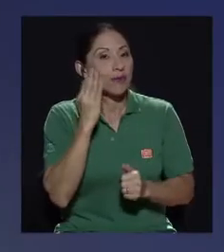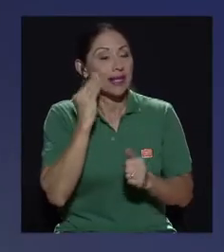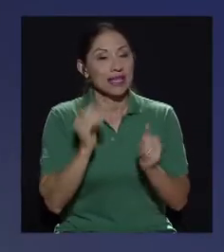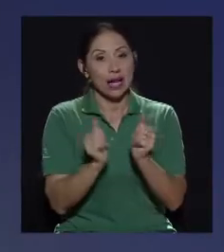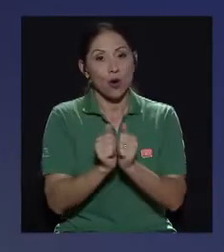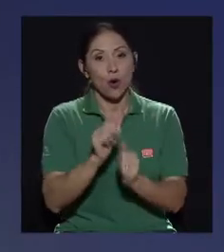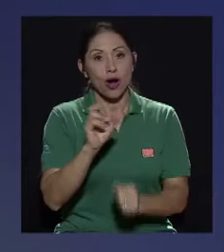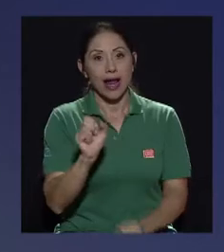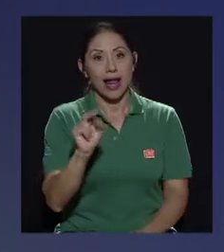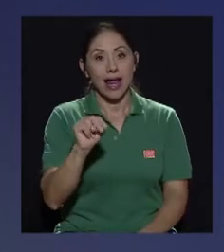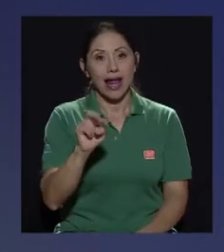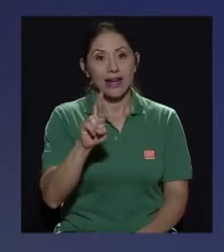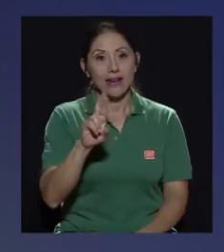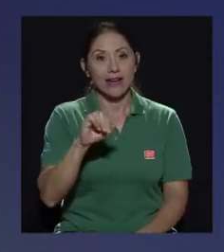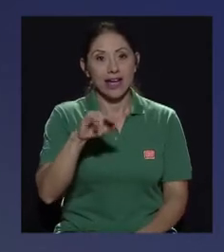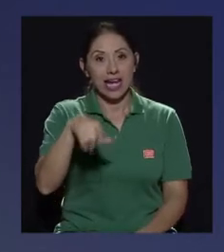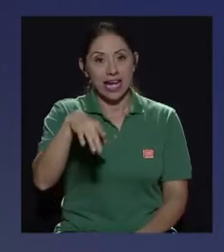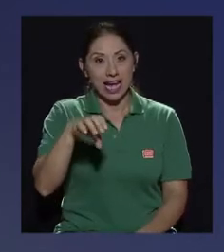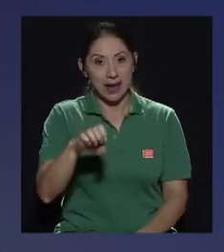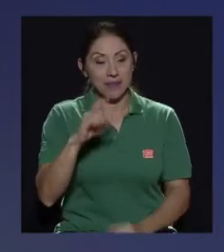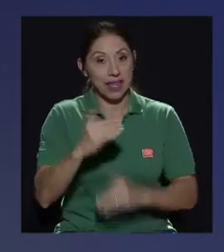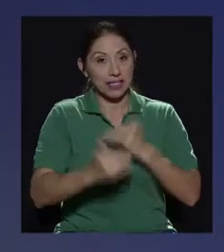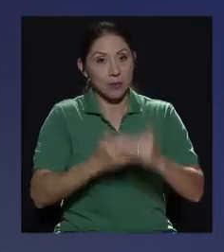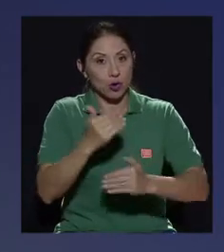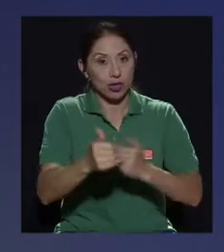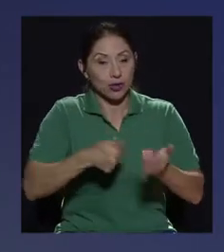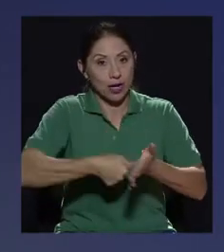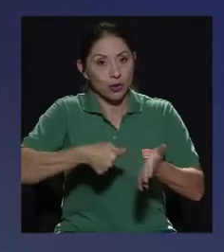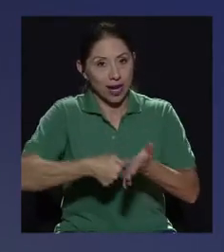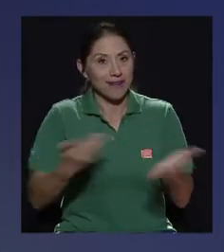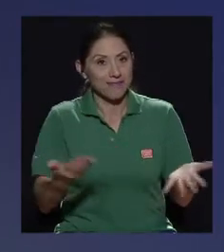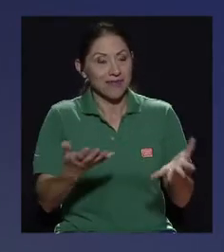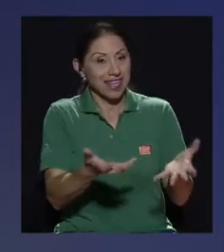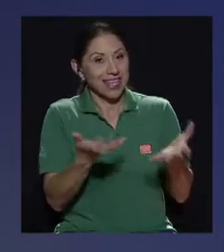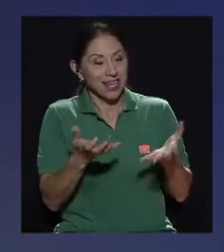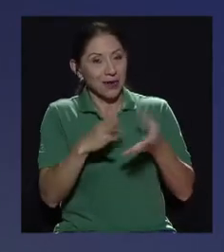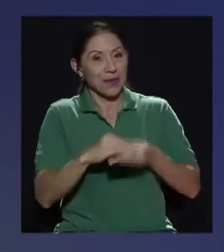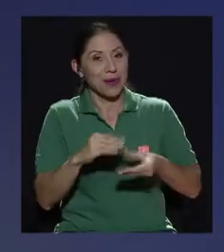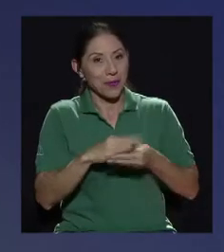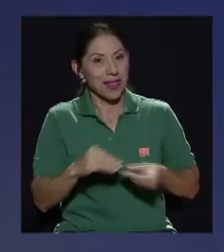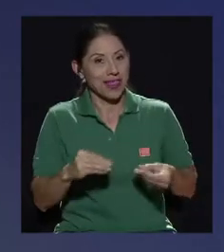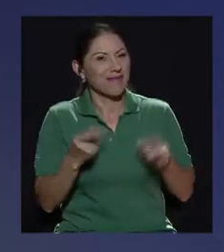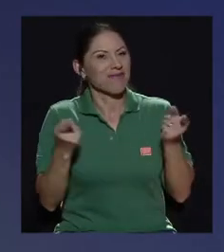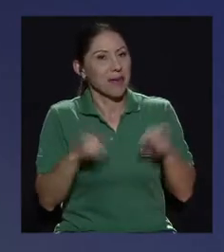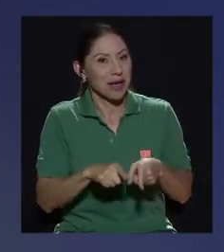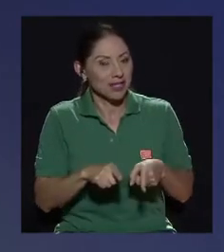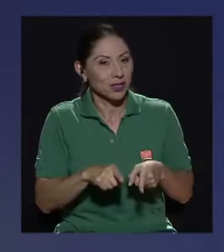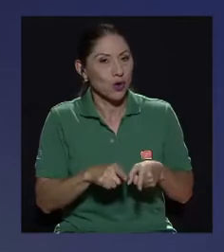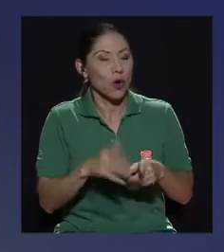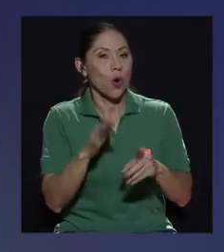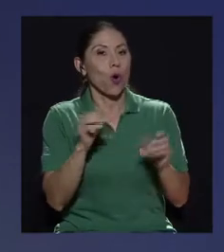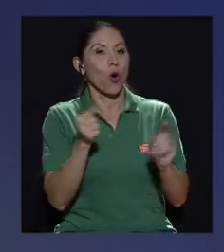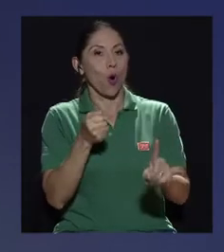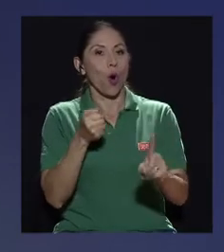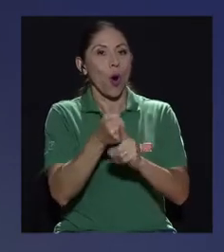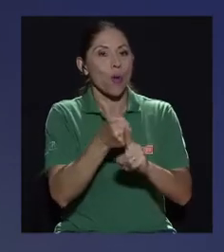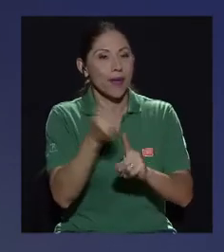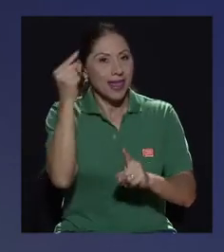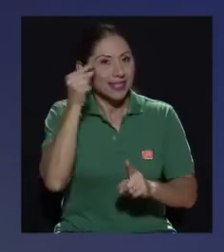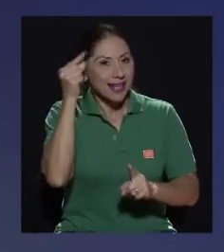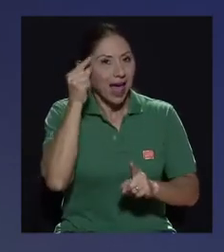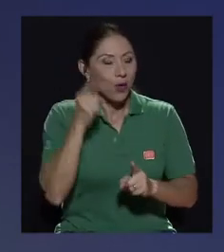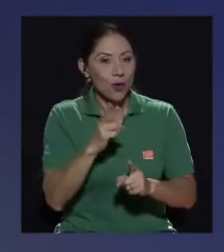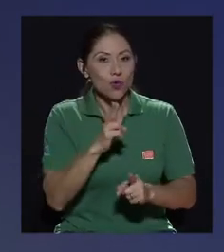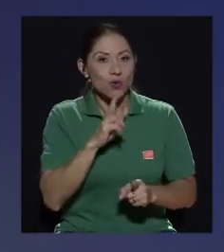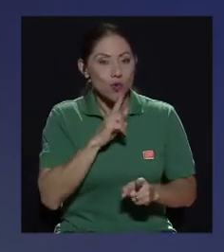con su experiencia con don enrique específicamente en ese proceso electoral y por supuesto quiero que me lo que pasó en el golpe de estado